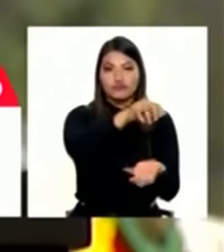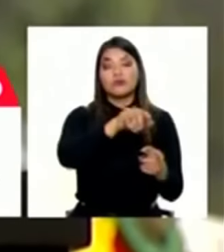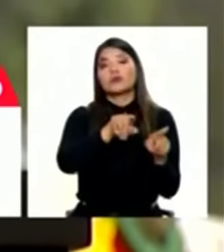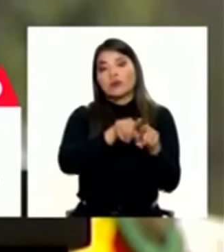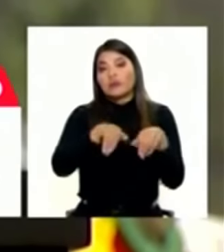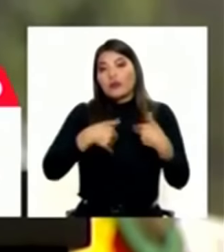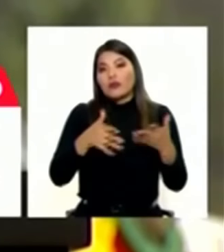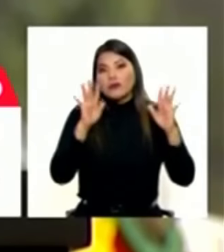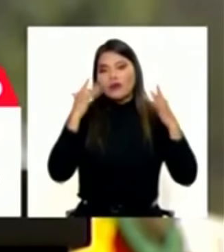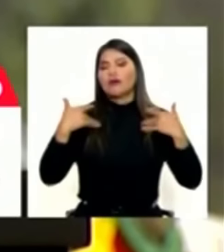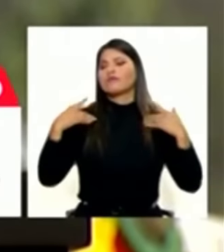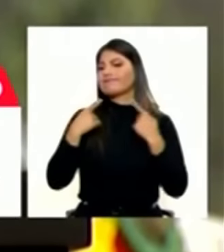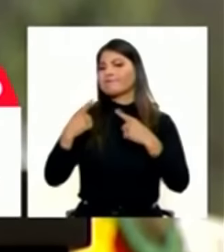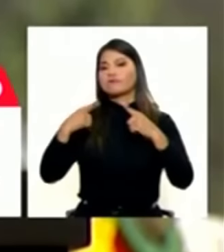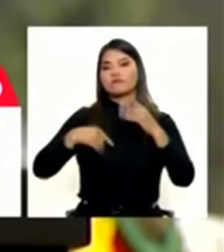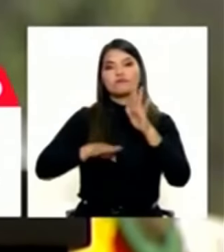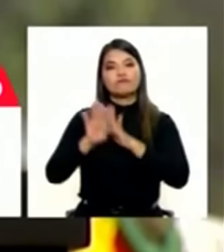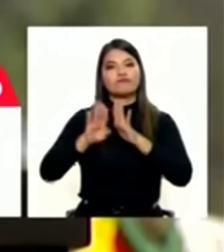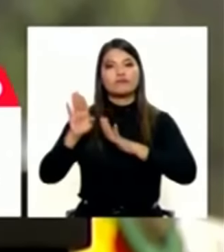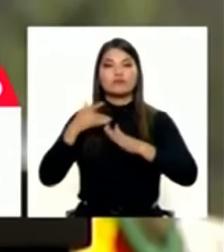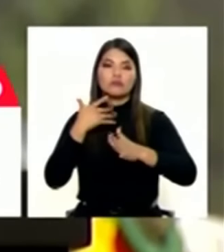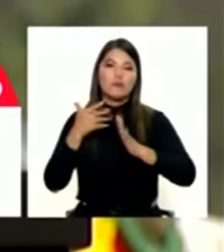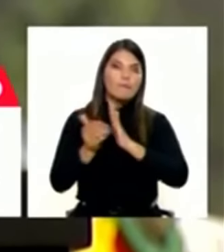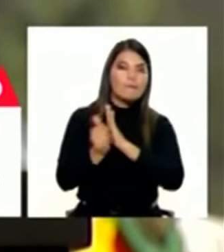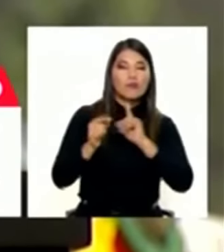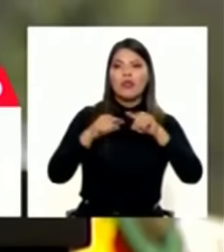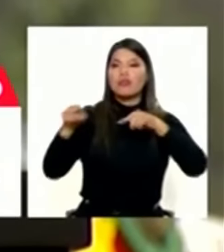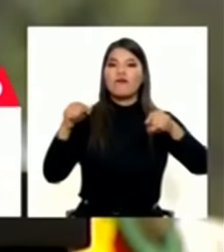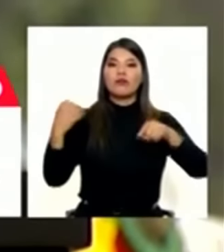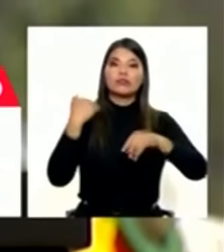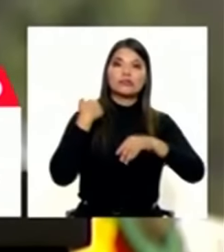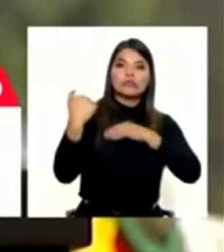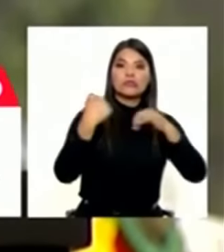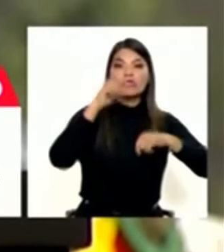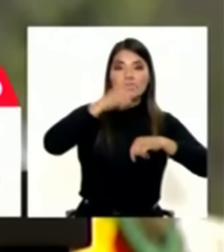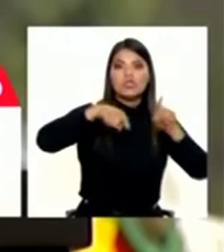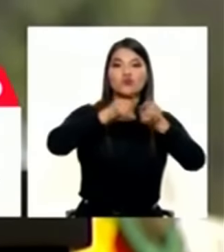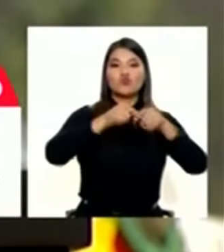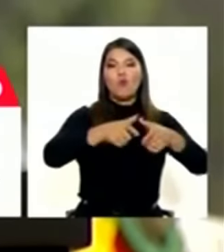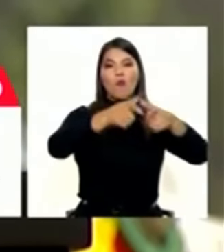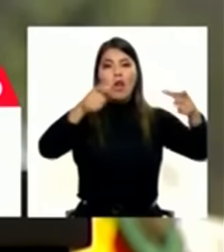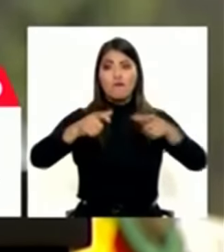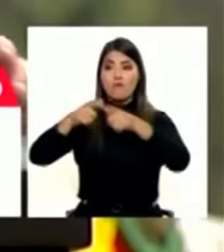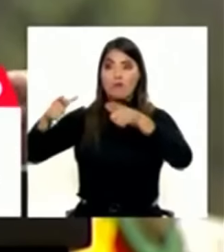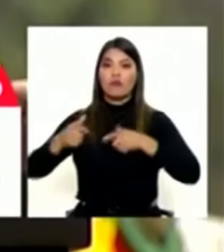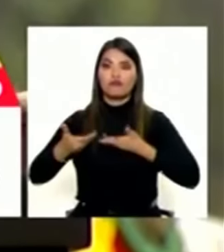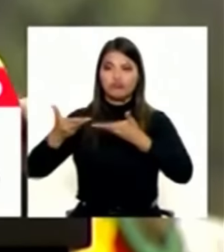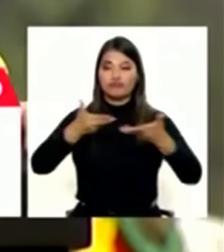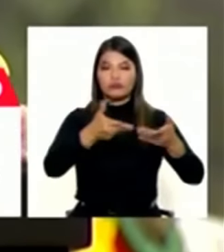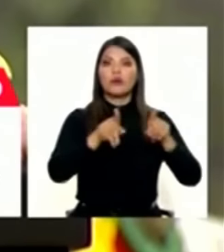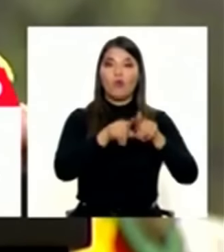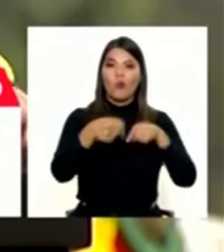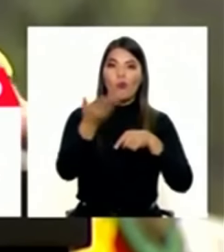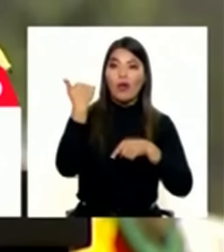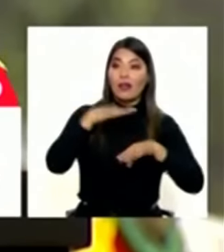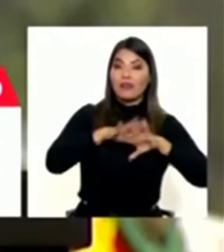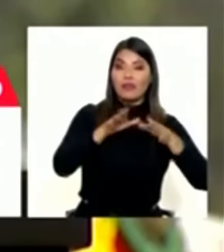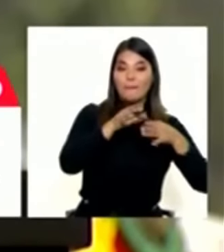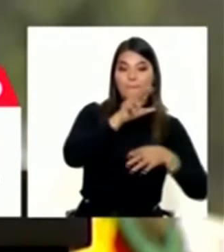hemos participado exitosamente en ejercicios multinacionales de gran envergadura, como los Resolute